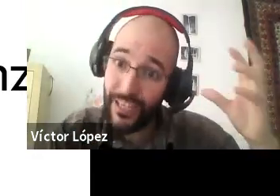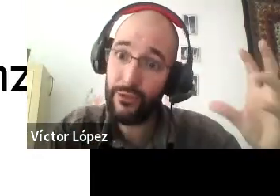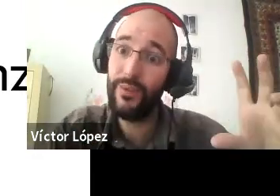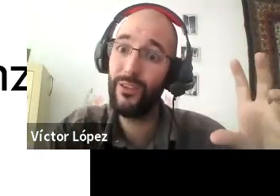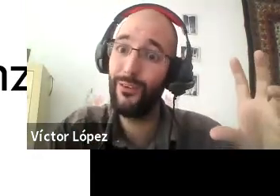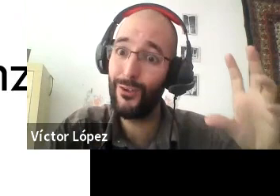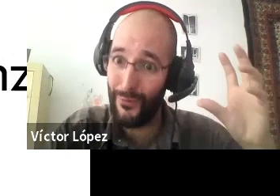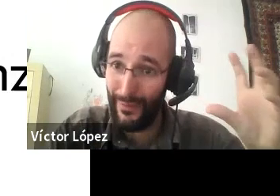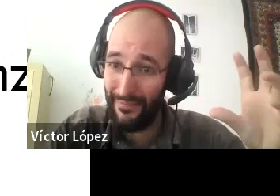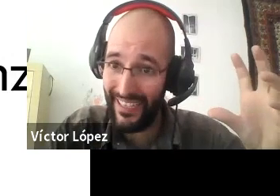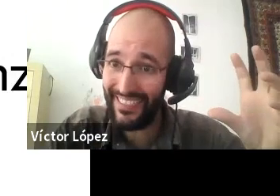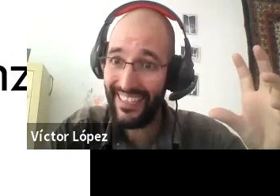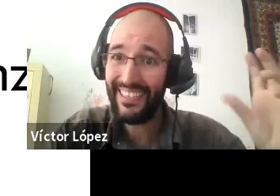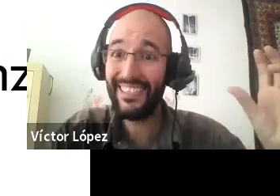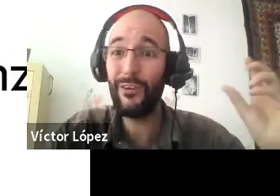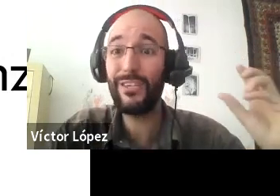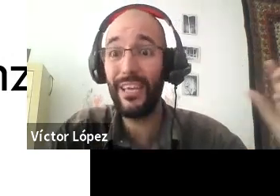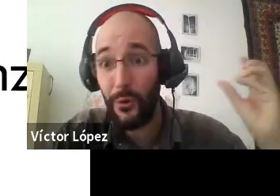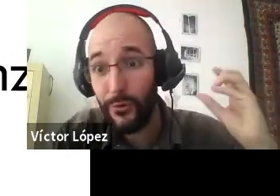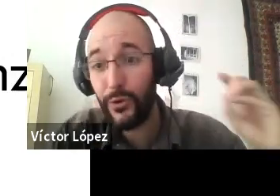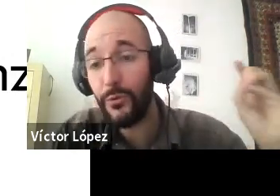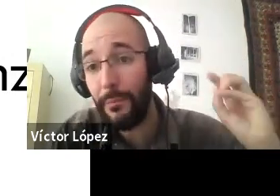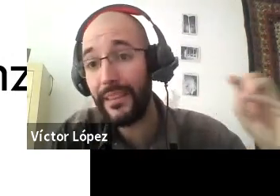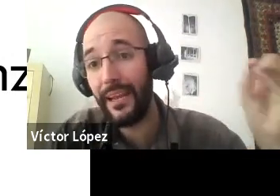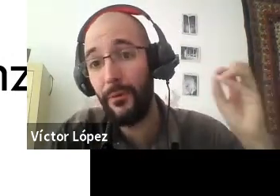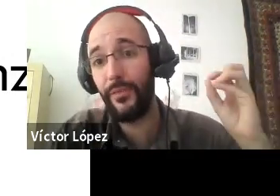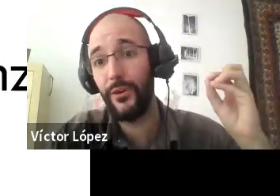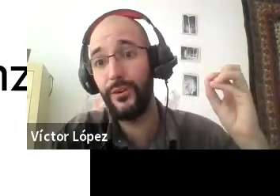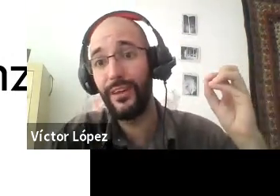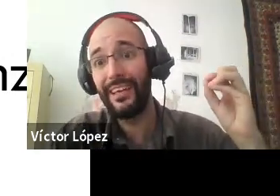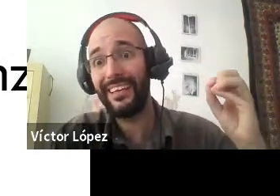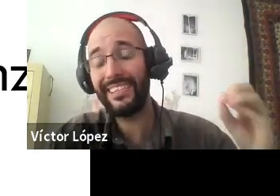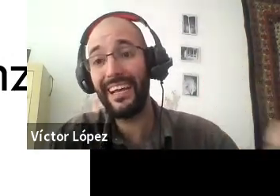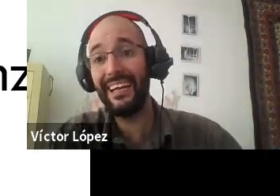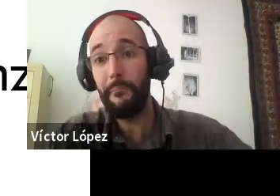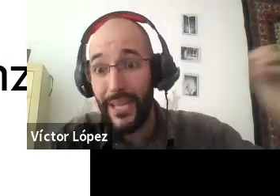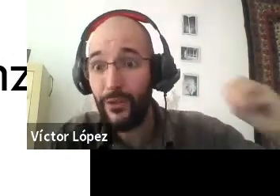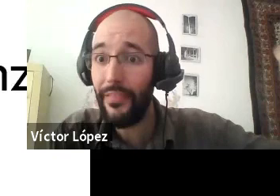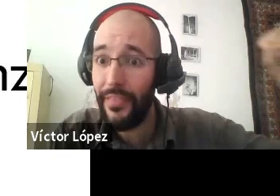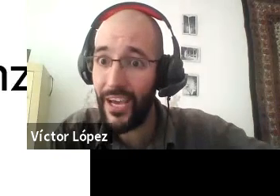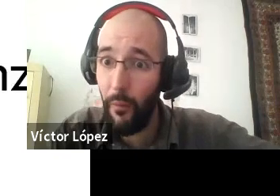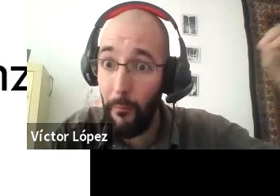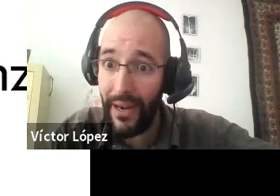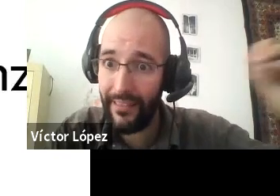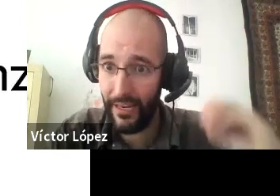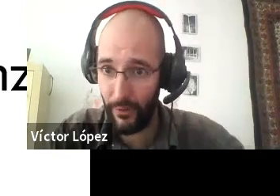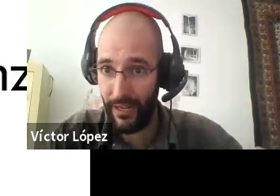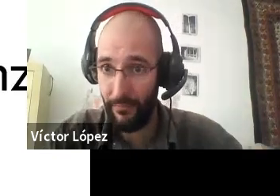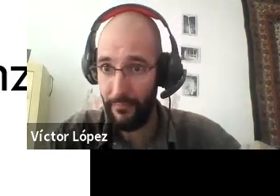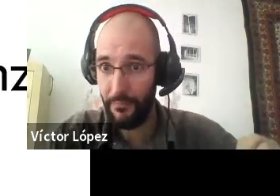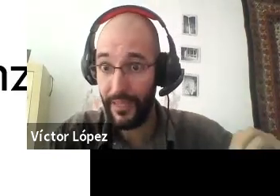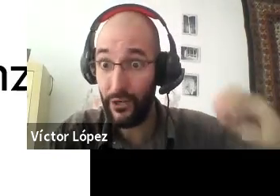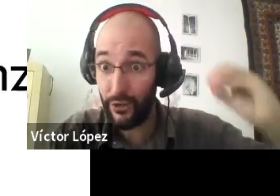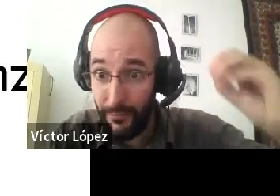que no está resolviendo los problemas, sino es que incluso hay una parte de la población que está viendo la ciencia como parte del